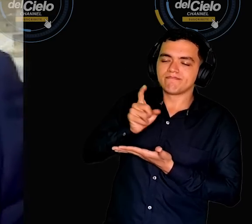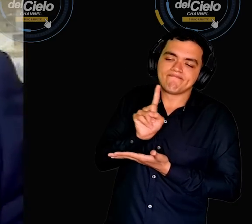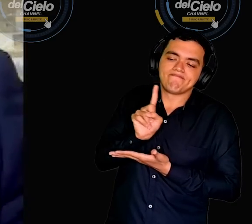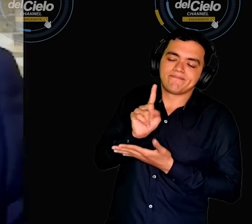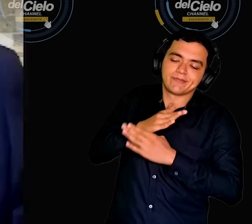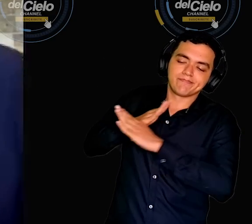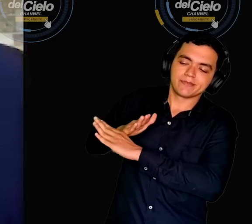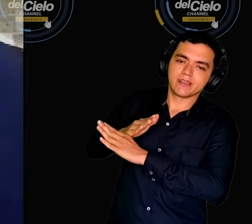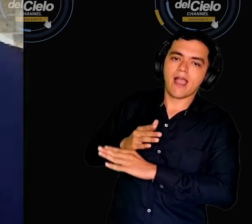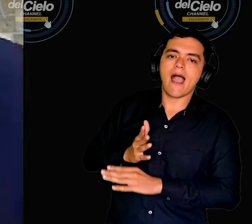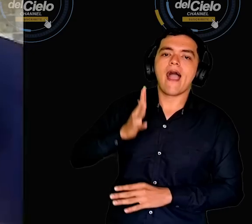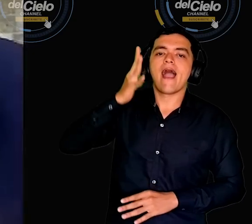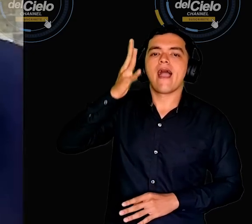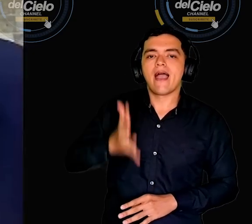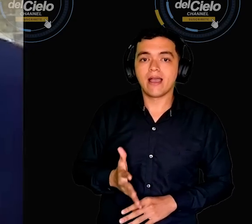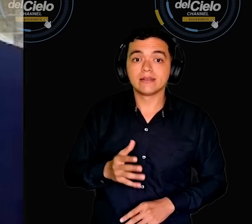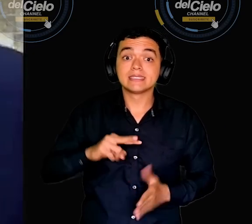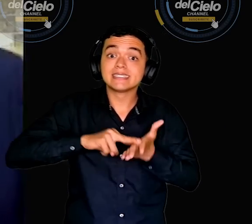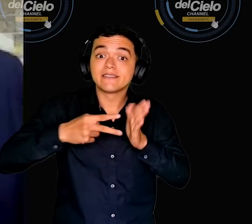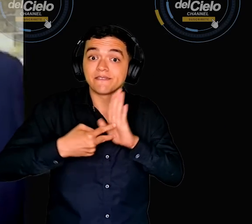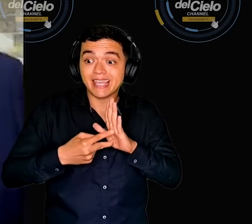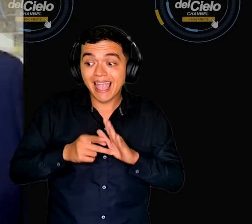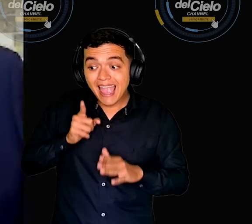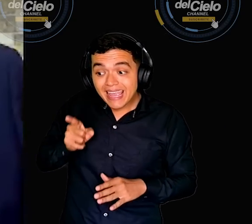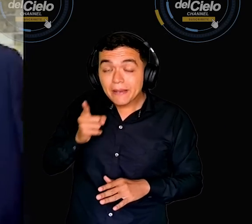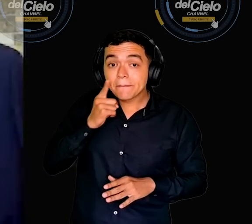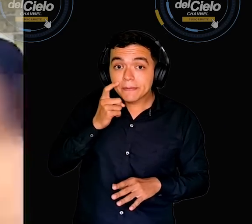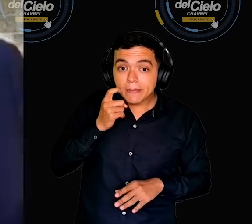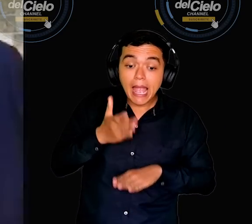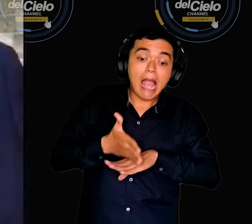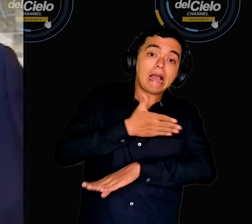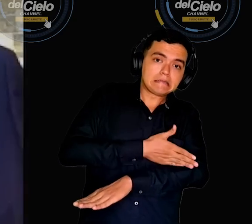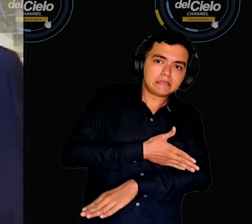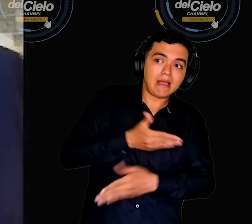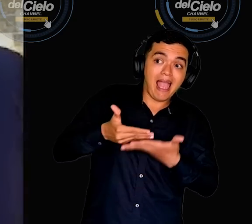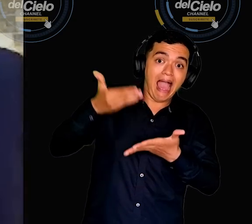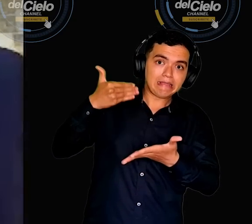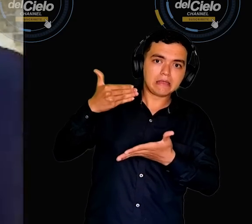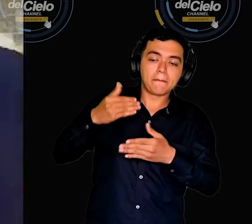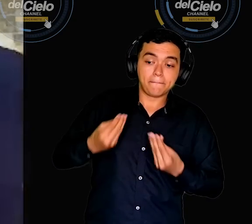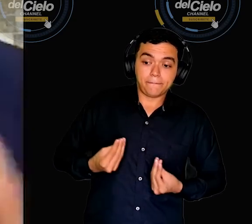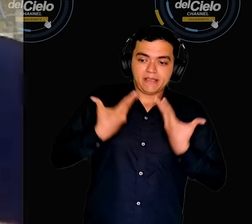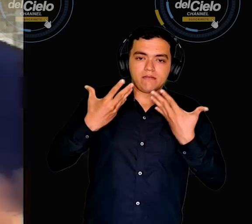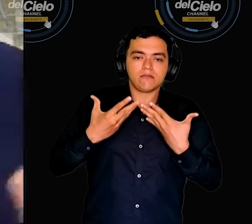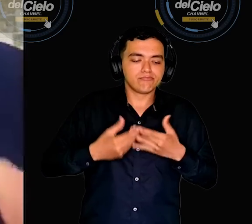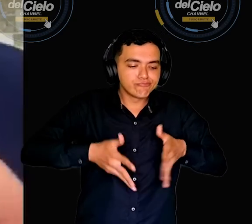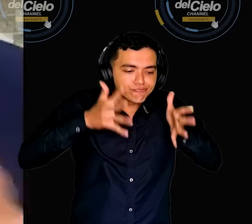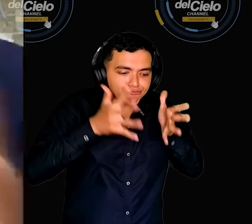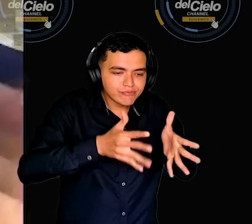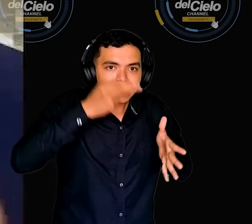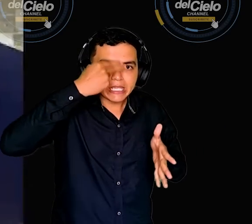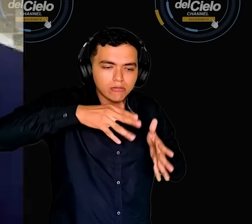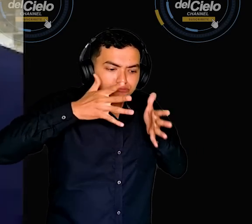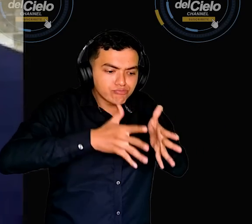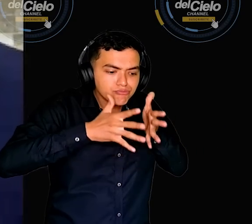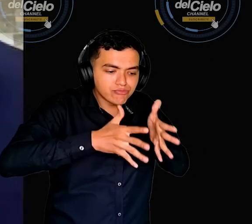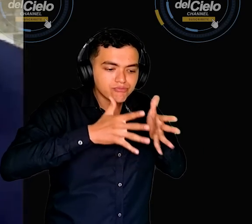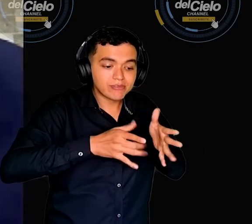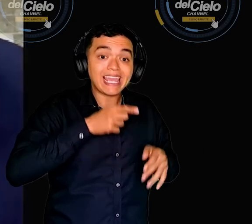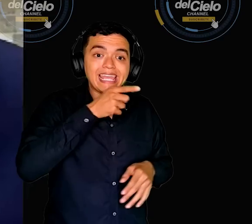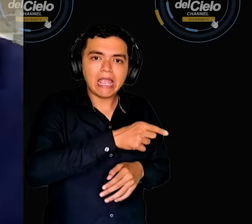yo, francamente, si hubiera sido yo, como le digo, todavía estaría corriendo. El pobre Abraham estaría ya perdiendo el aliento detrás de mí.